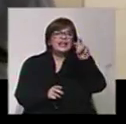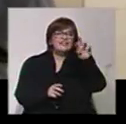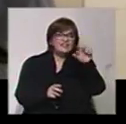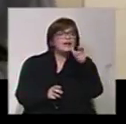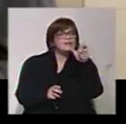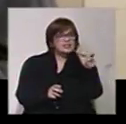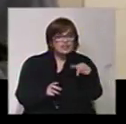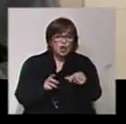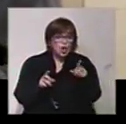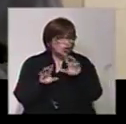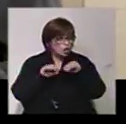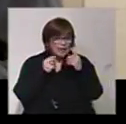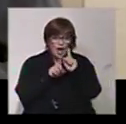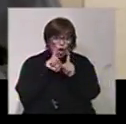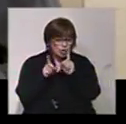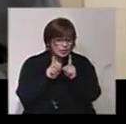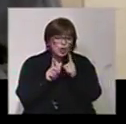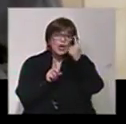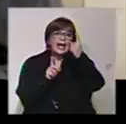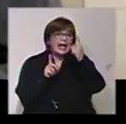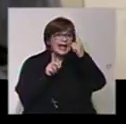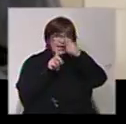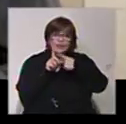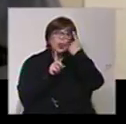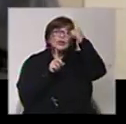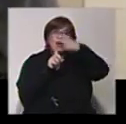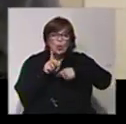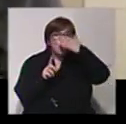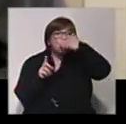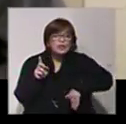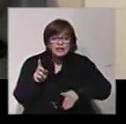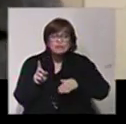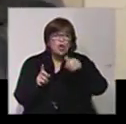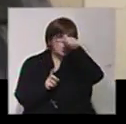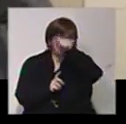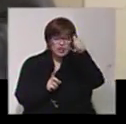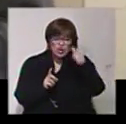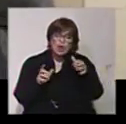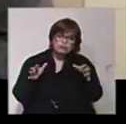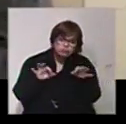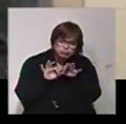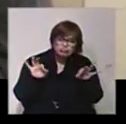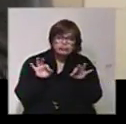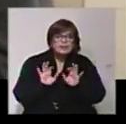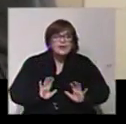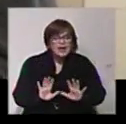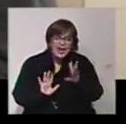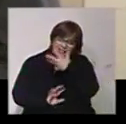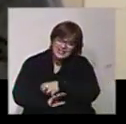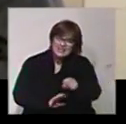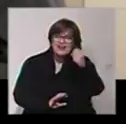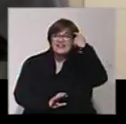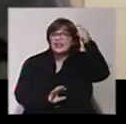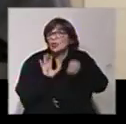tocaba una vez por mes en el Mingus, el último domingo de cada mes se tocaba en el Mingus. Y para cada mes tenías que llevar una